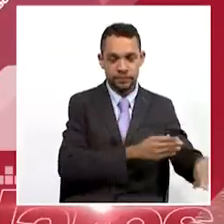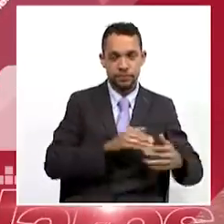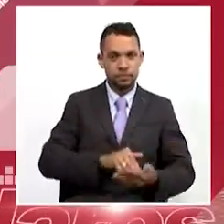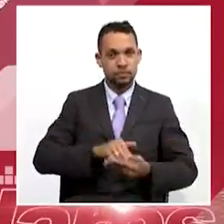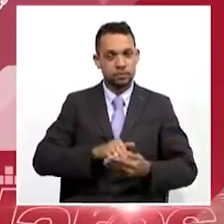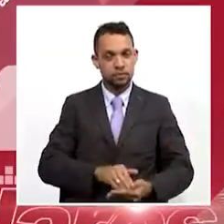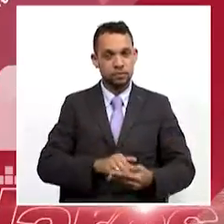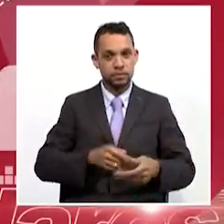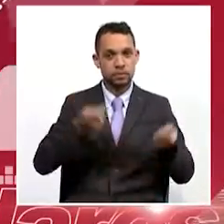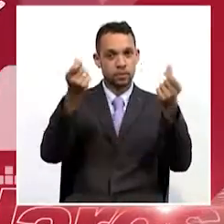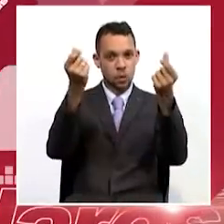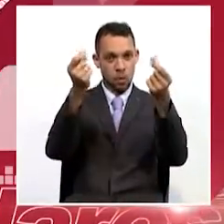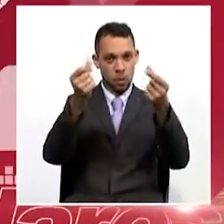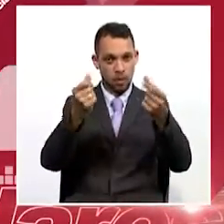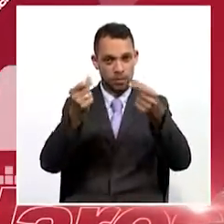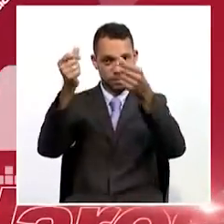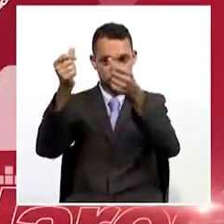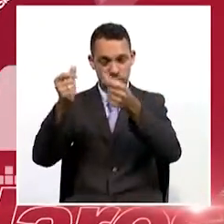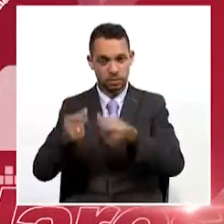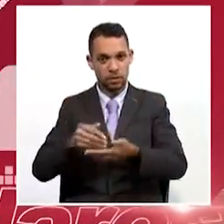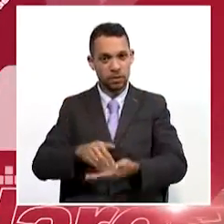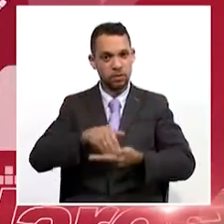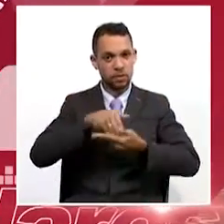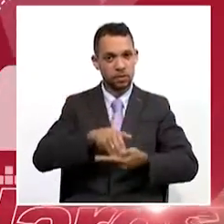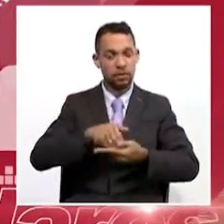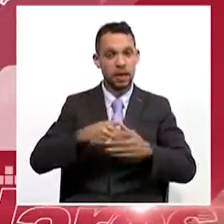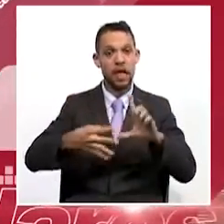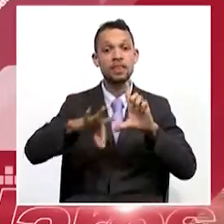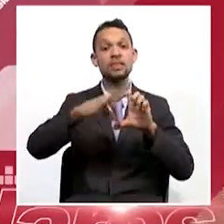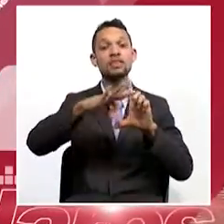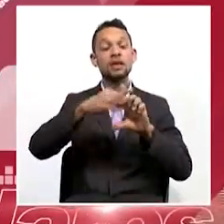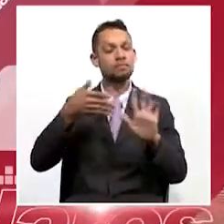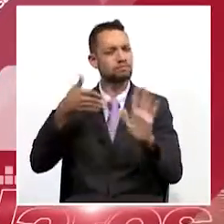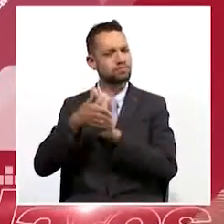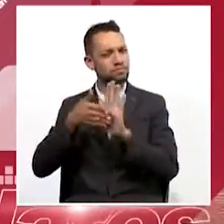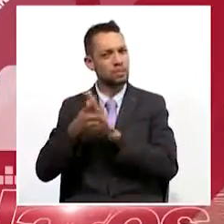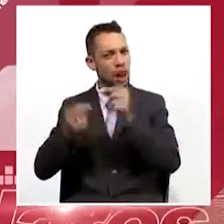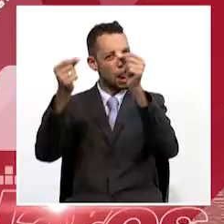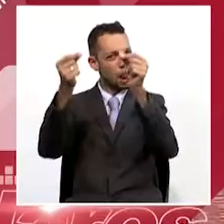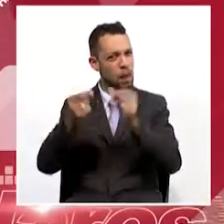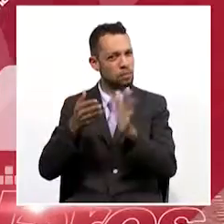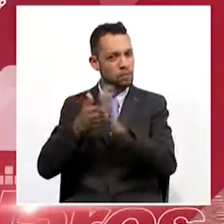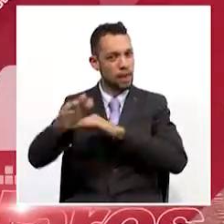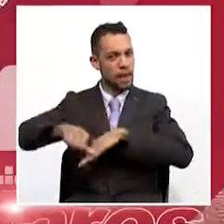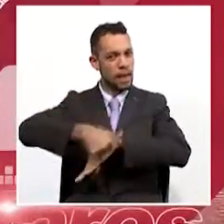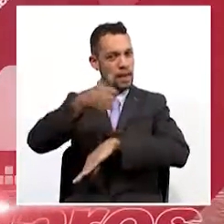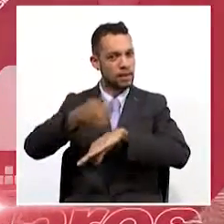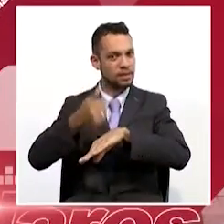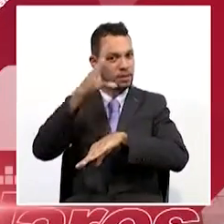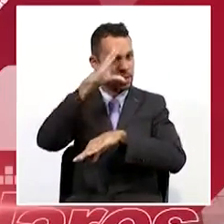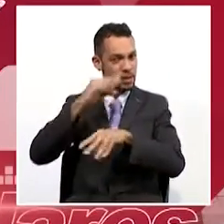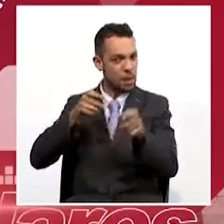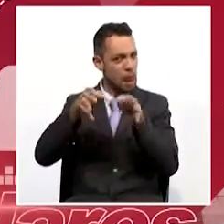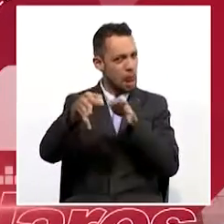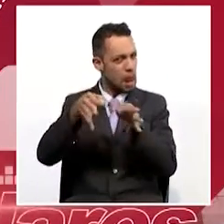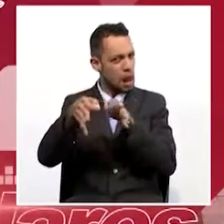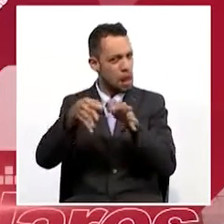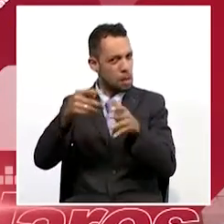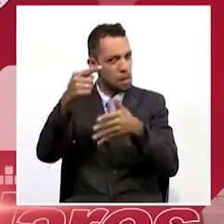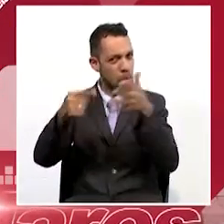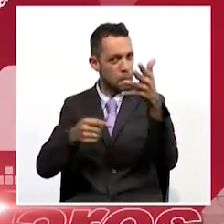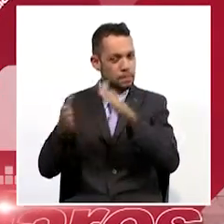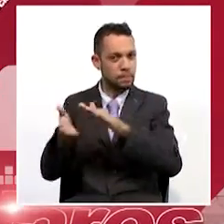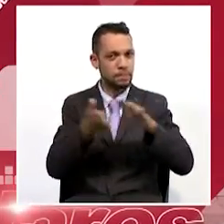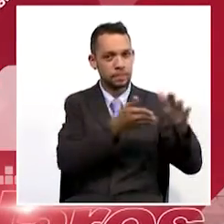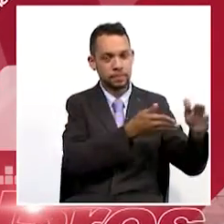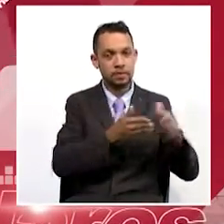fortalecimiento de los estados financieros y la revitalización del canal regional Telecafé fueron expuestos por la gerente en el Quindío. Ha colapsado